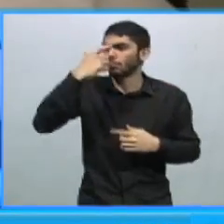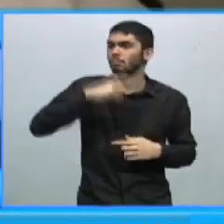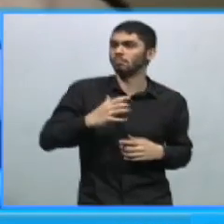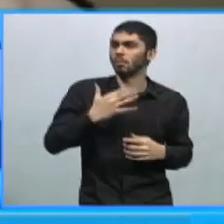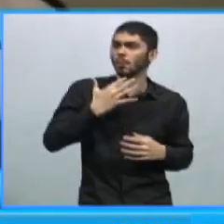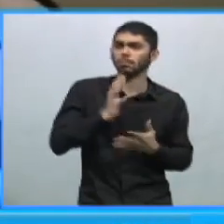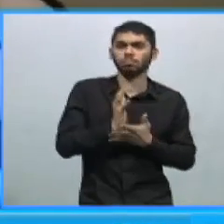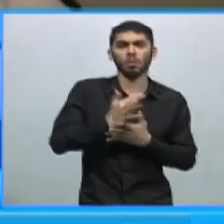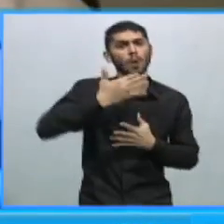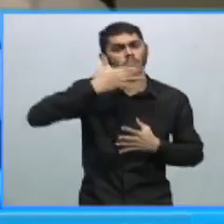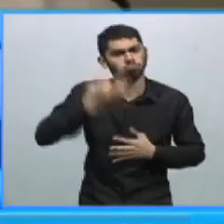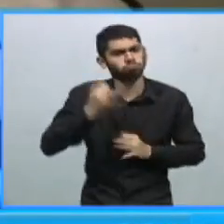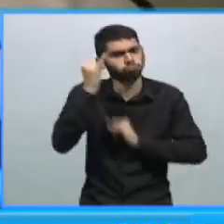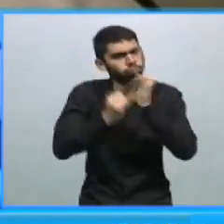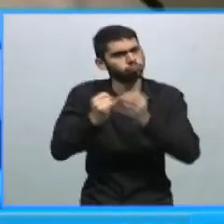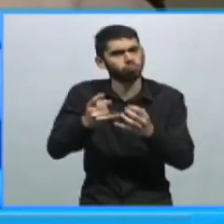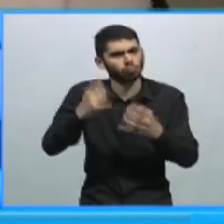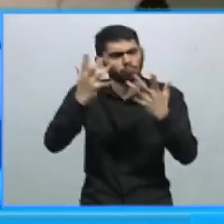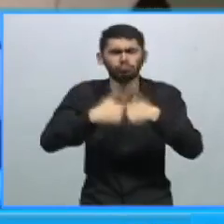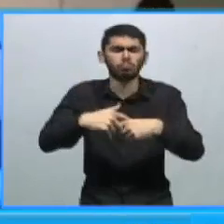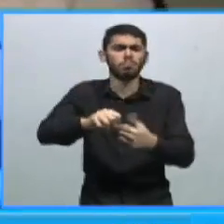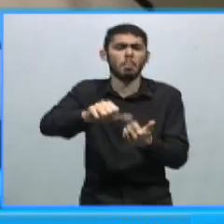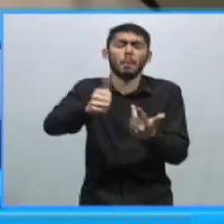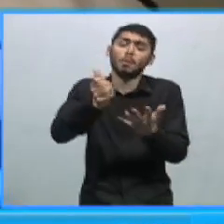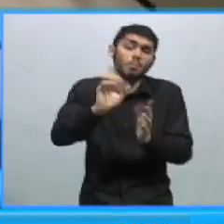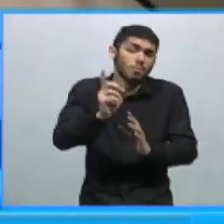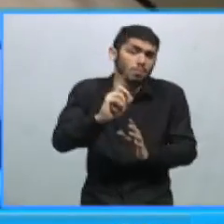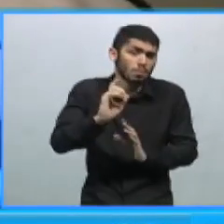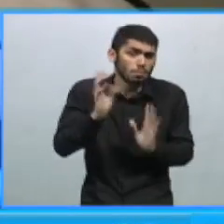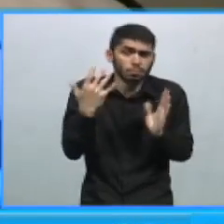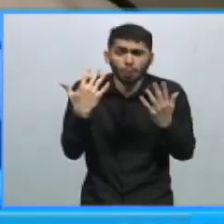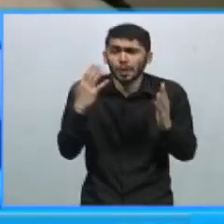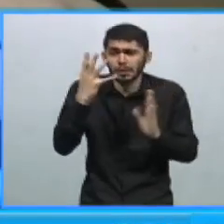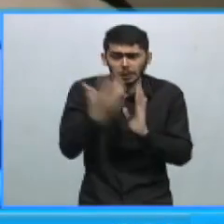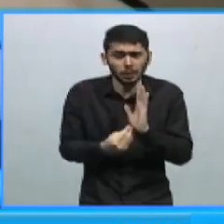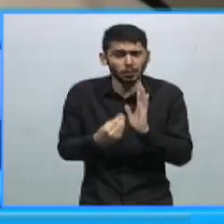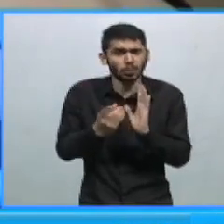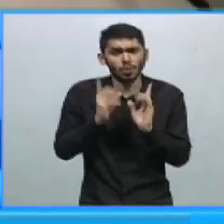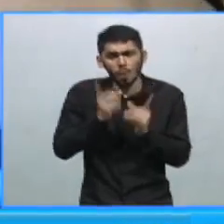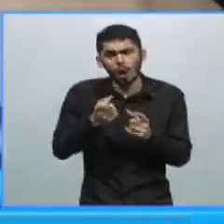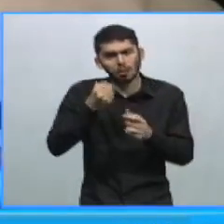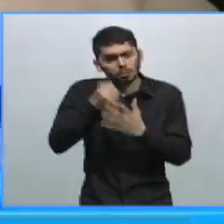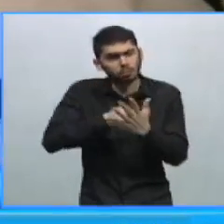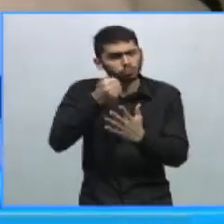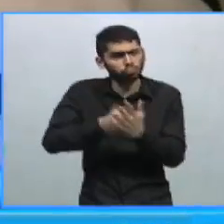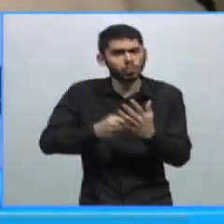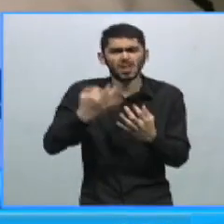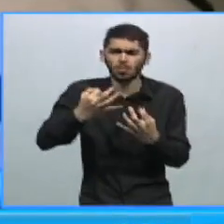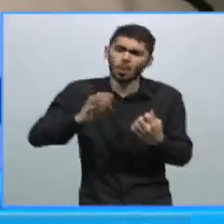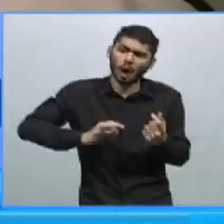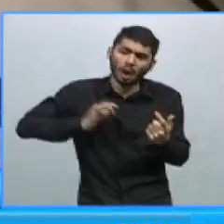cual evidentemente eh siempre va a haber un margen pero eso está bien que sea así y con el correr de los años